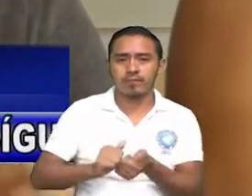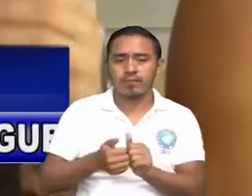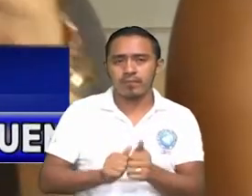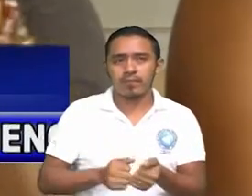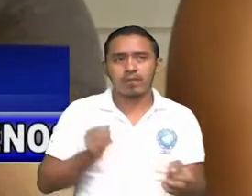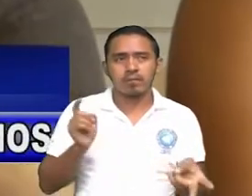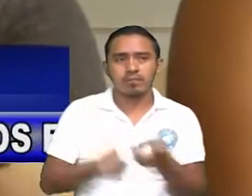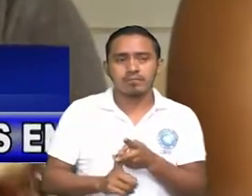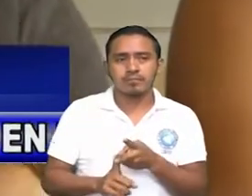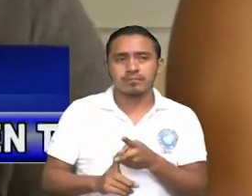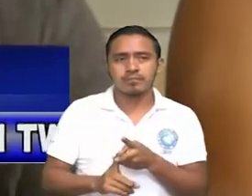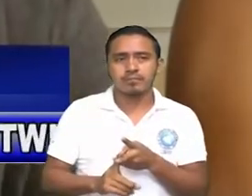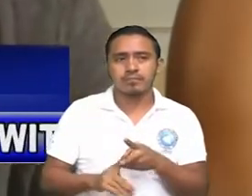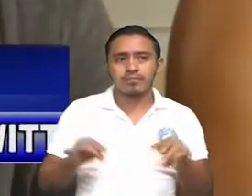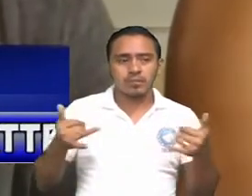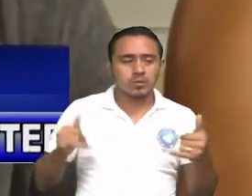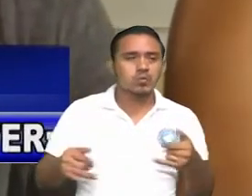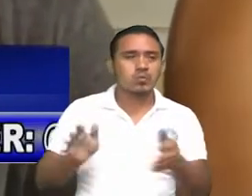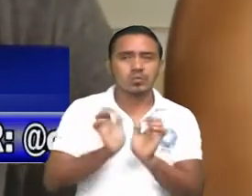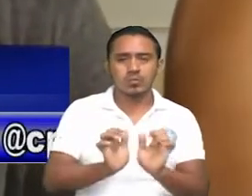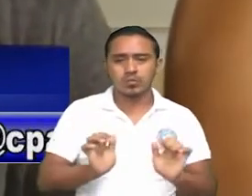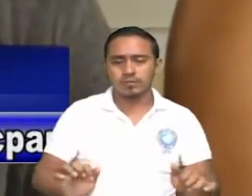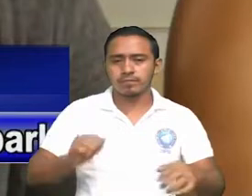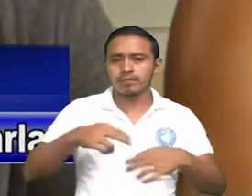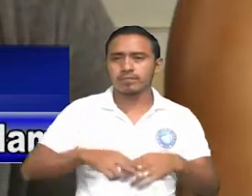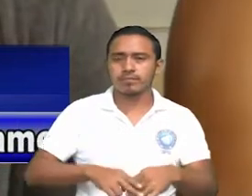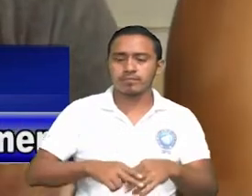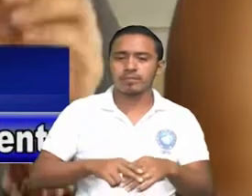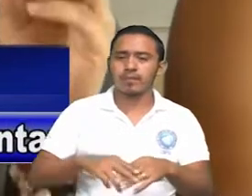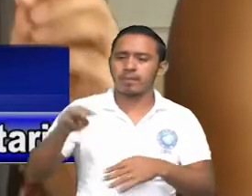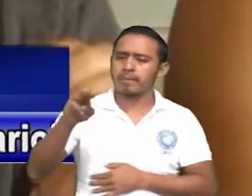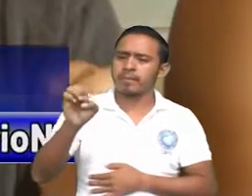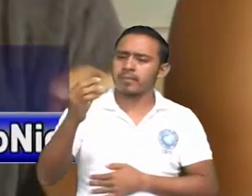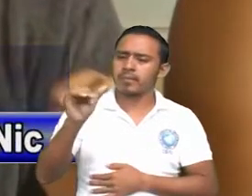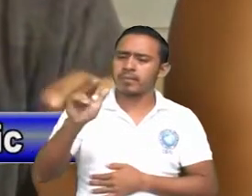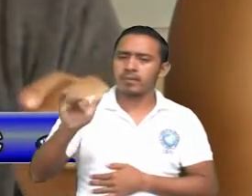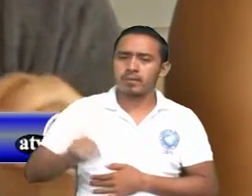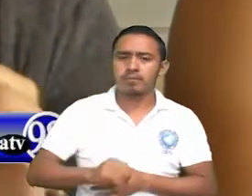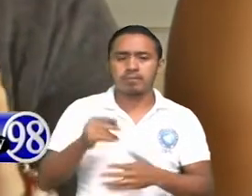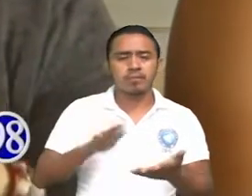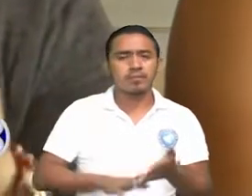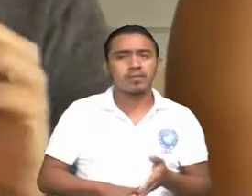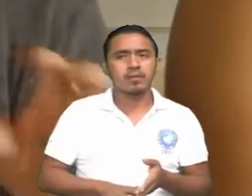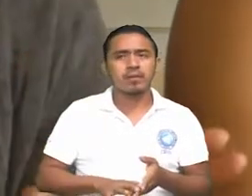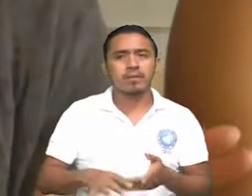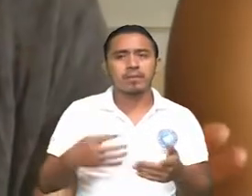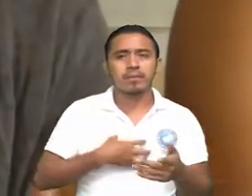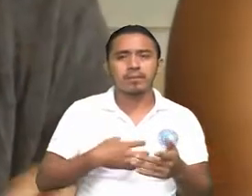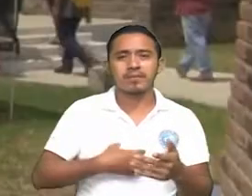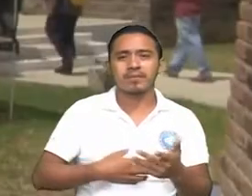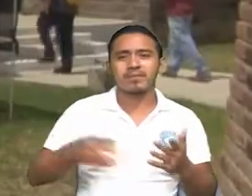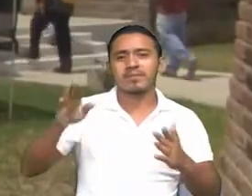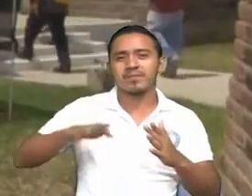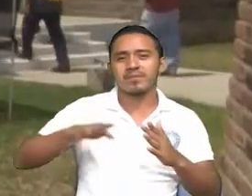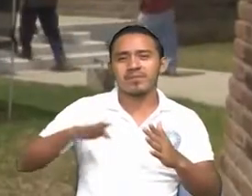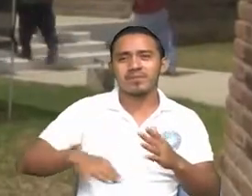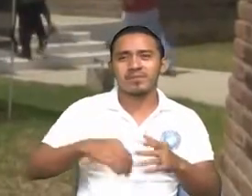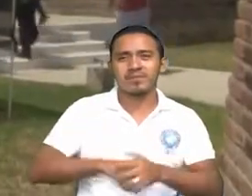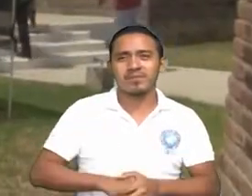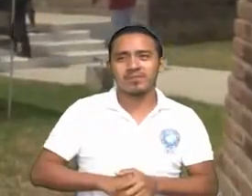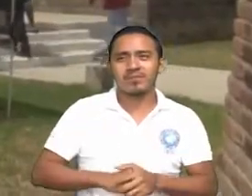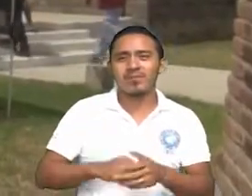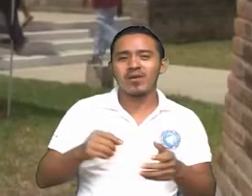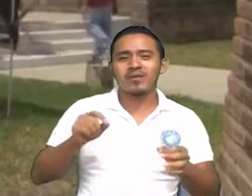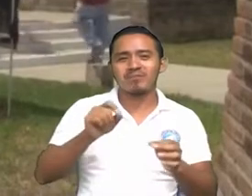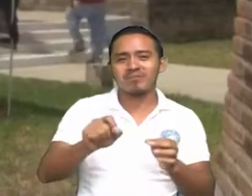deportivos, tenemos los juegos infantiles mecánicos, con precios simbólico. Estamos en la víspera